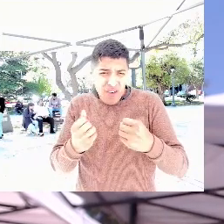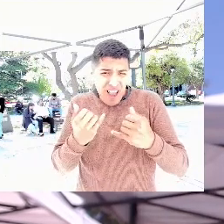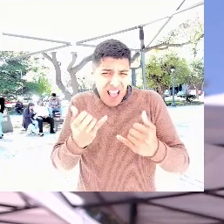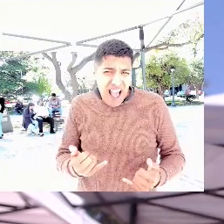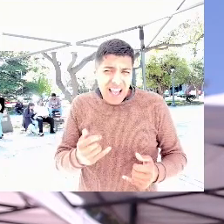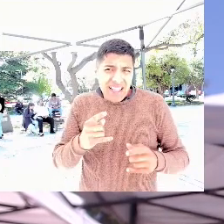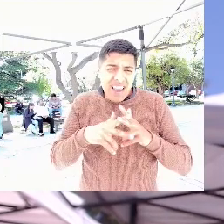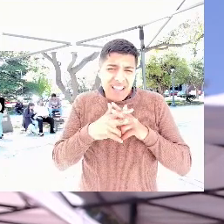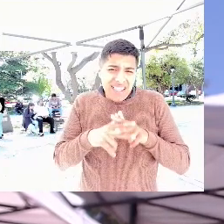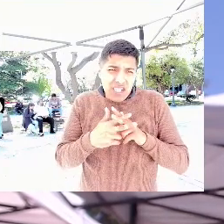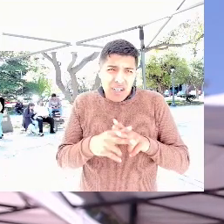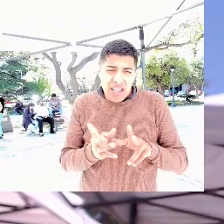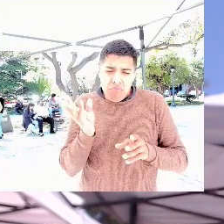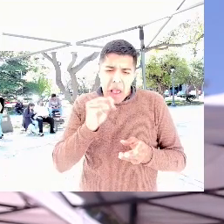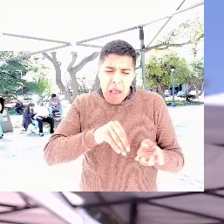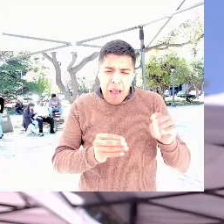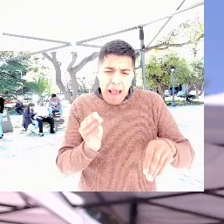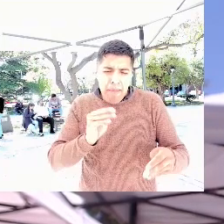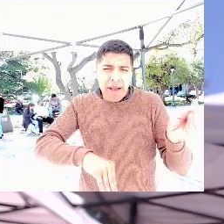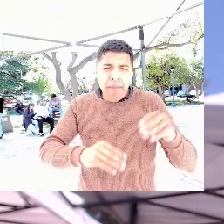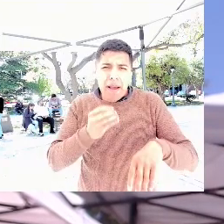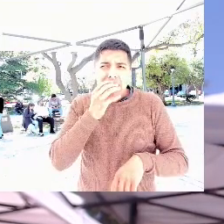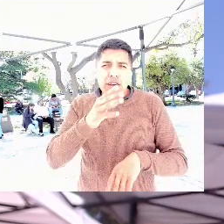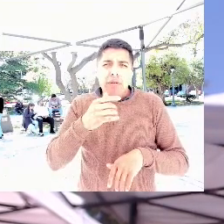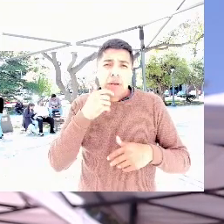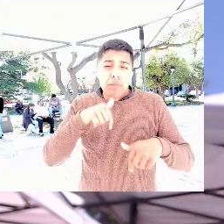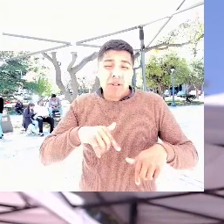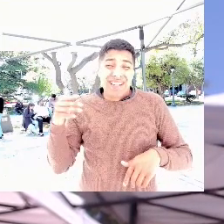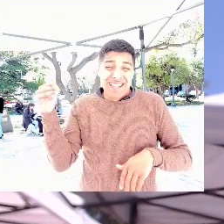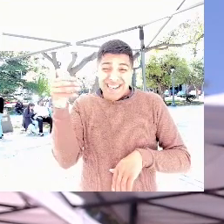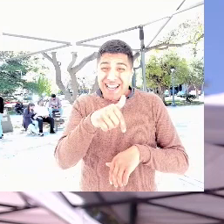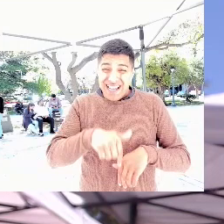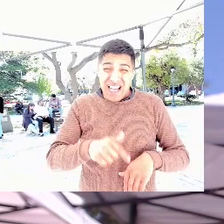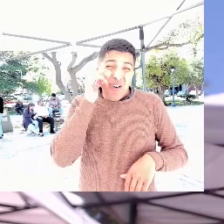incorpora tecnología cada vez más creciente. Hacerse estudios en Godecruz